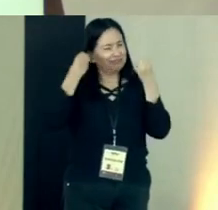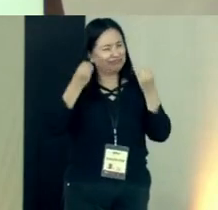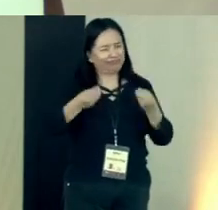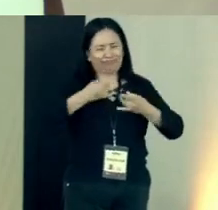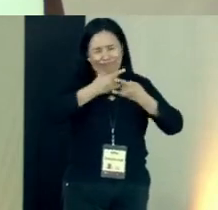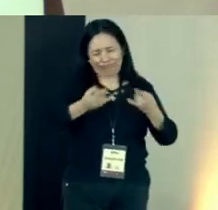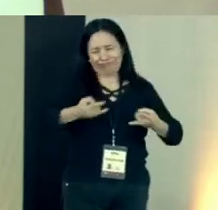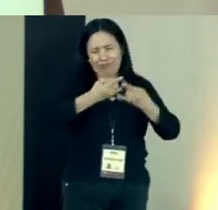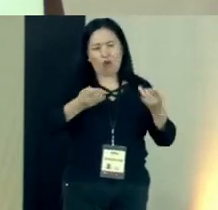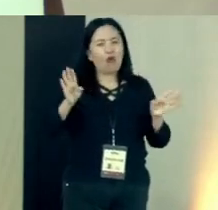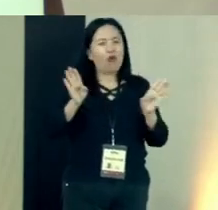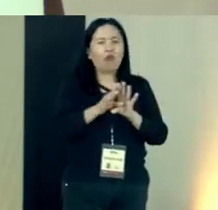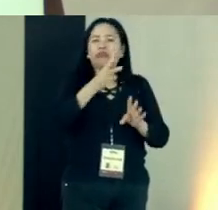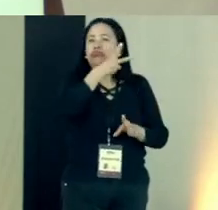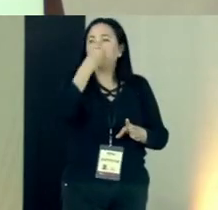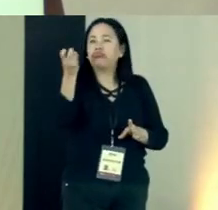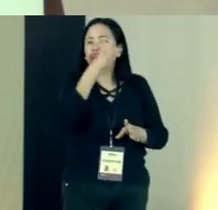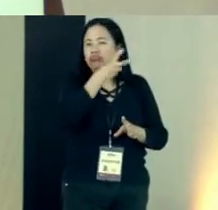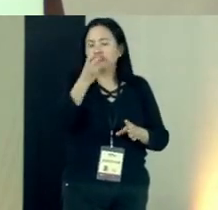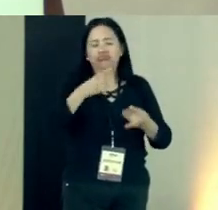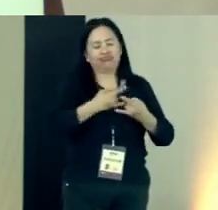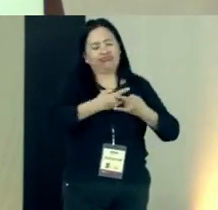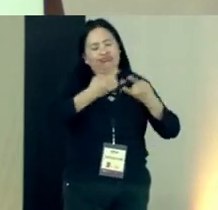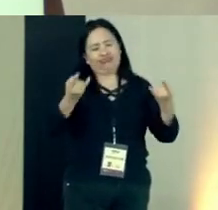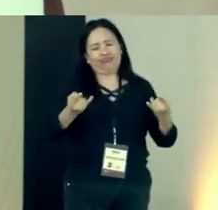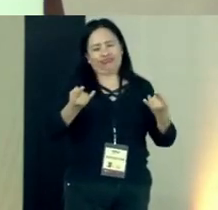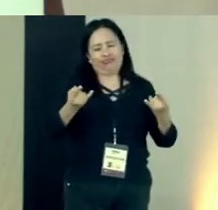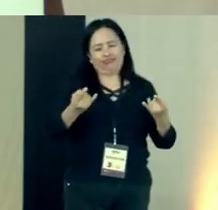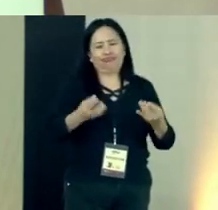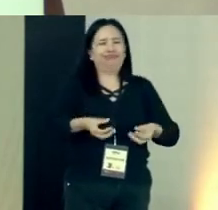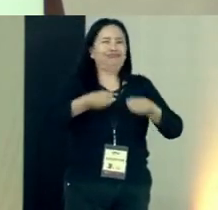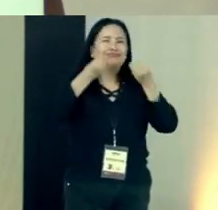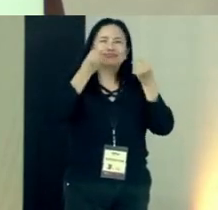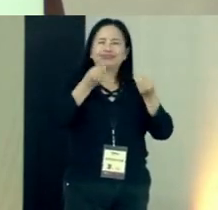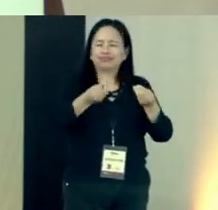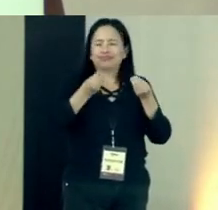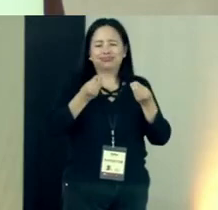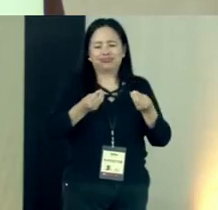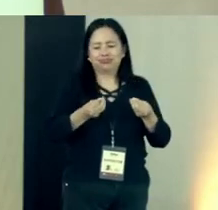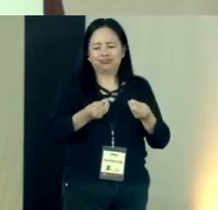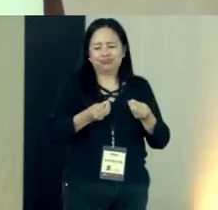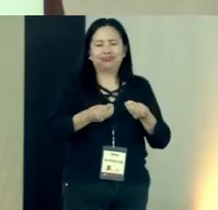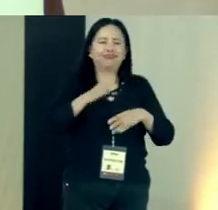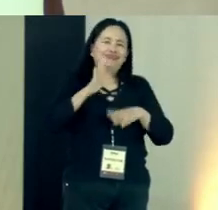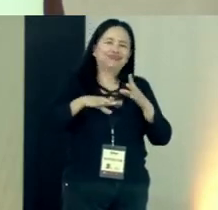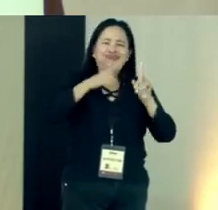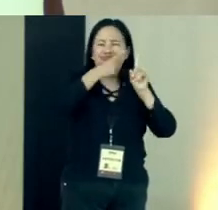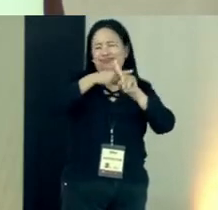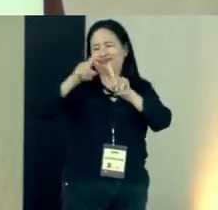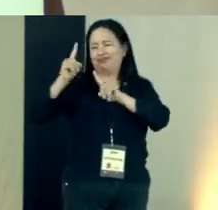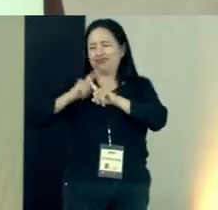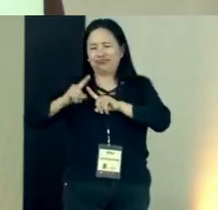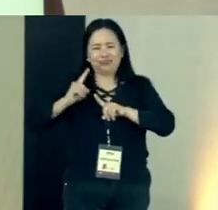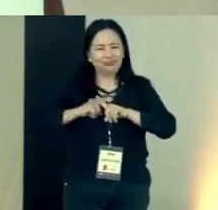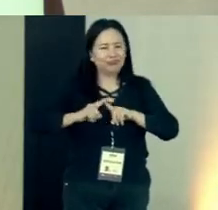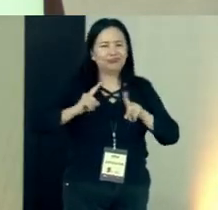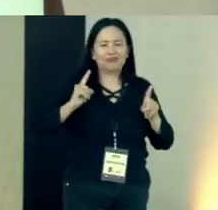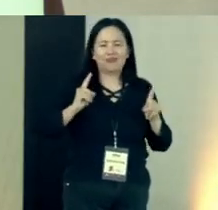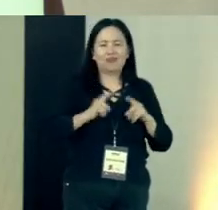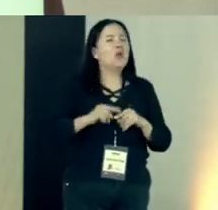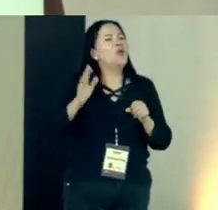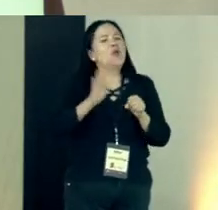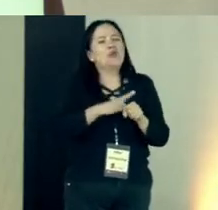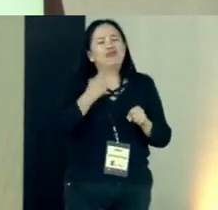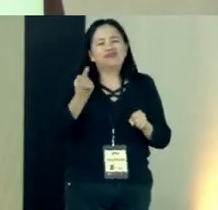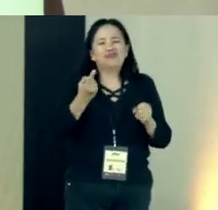como 200 cuentos cuyos confines a veces se borran por cuestiones de género, por cuestiones de autoría,